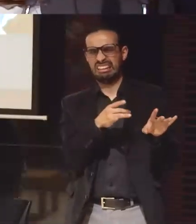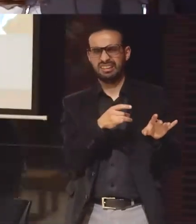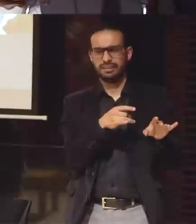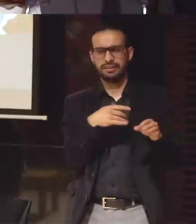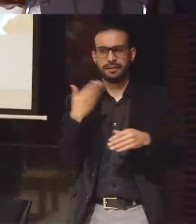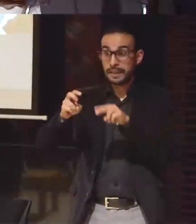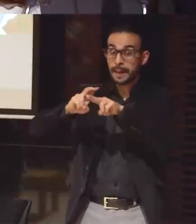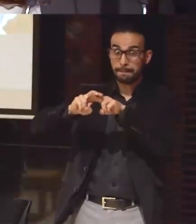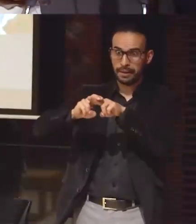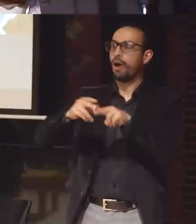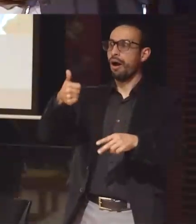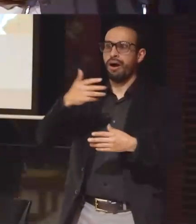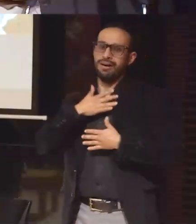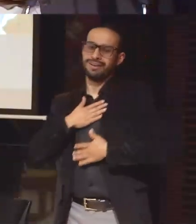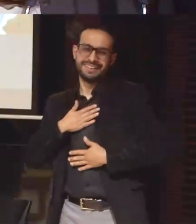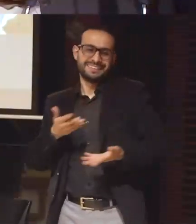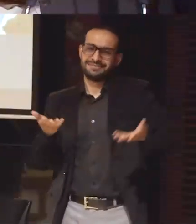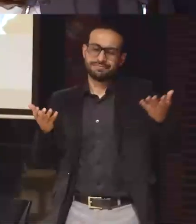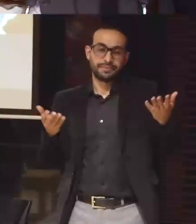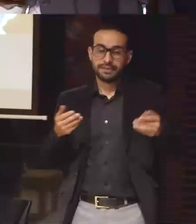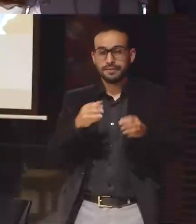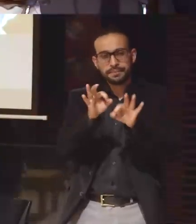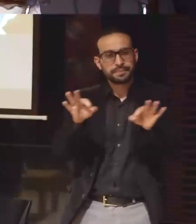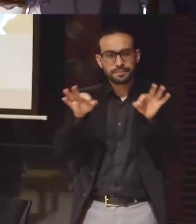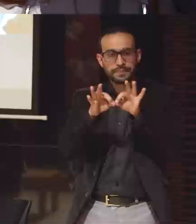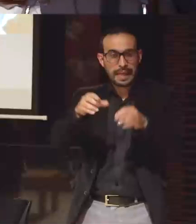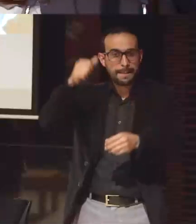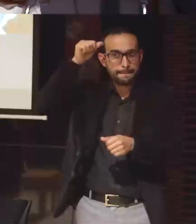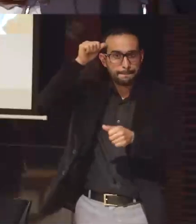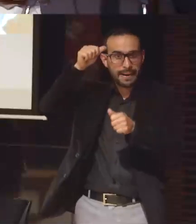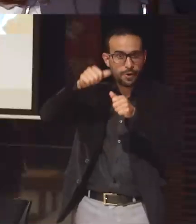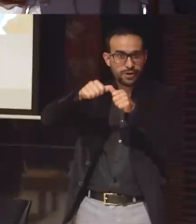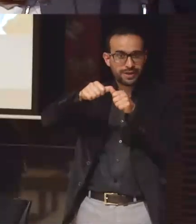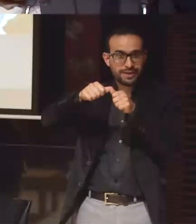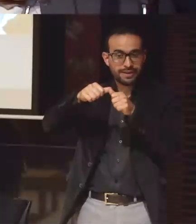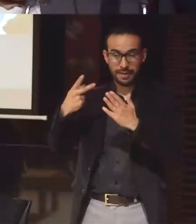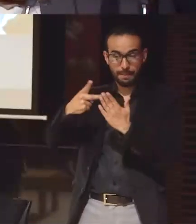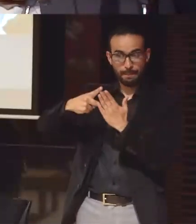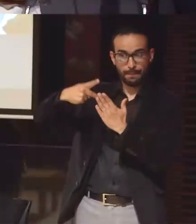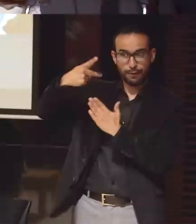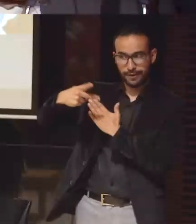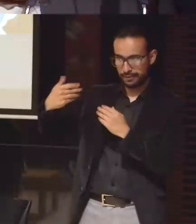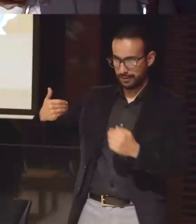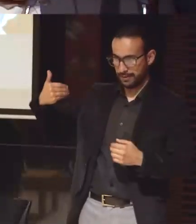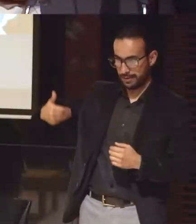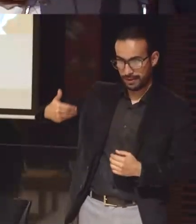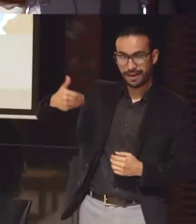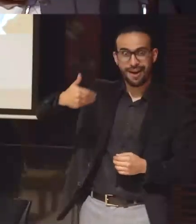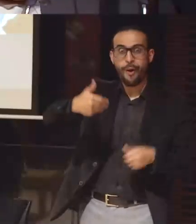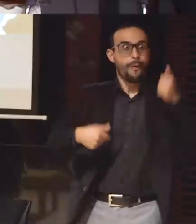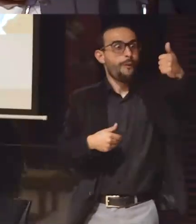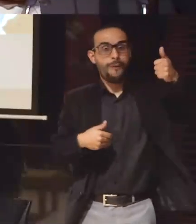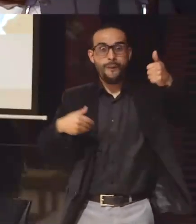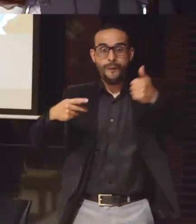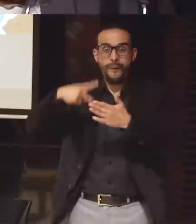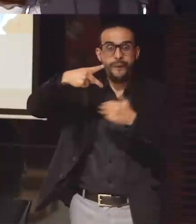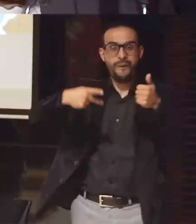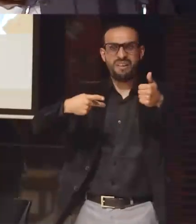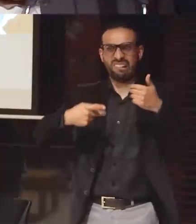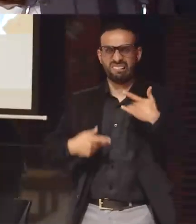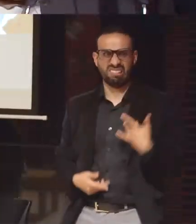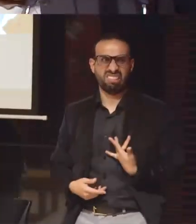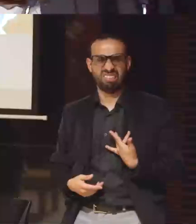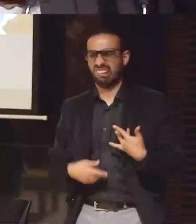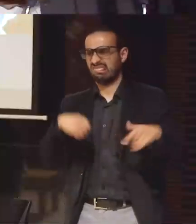de esa memoria de cómo han sido nuestros proyectos, que van a ser muy buenos en un momento, y nos desnaturalizamos, dejamos